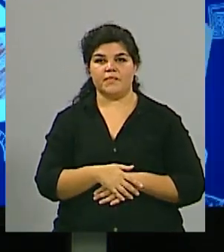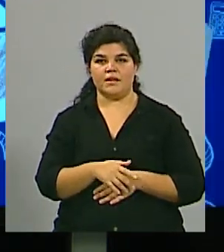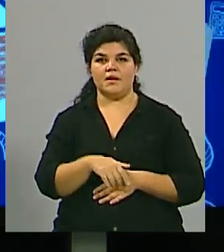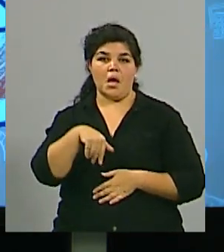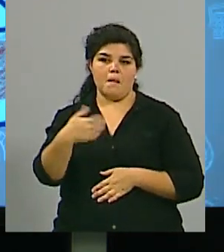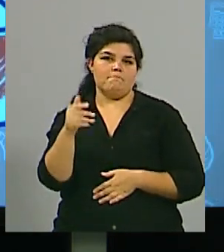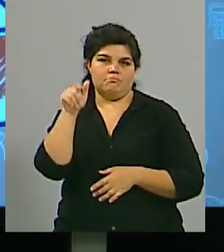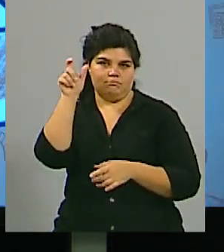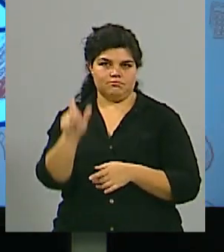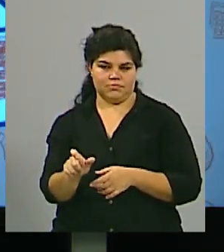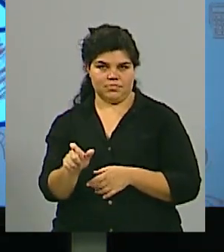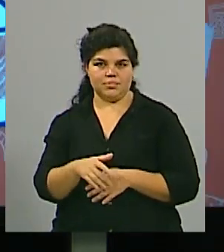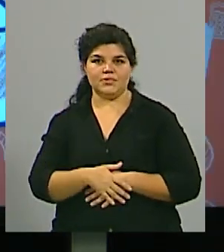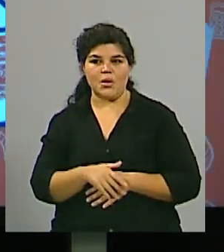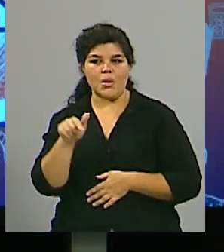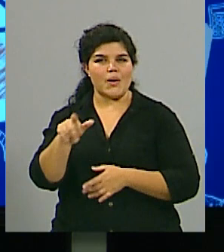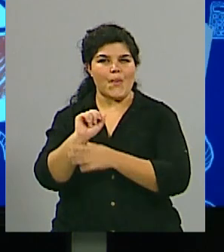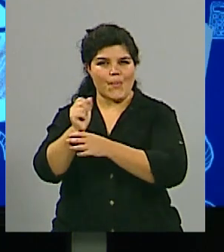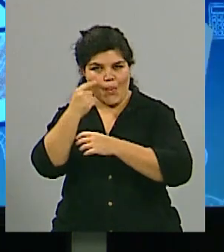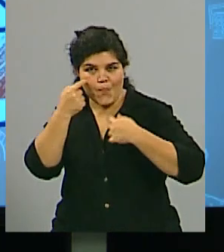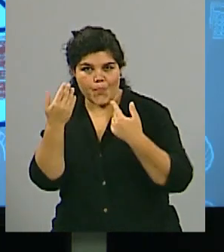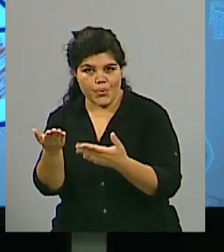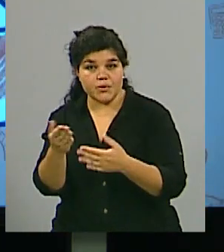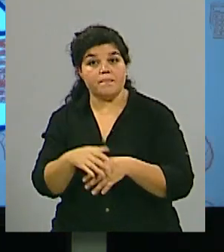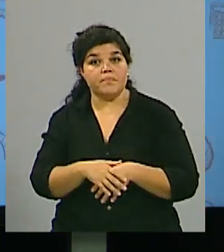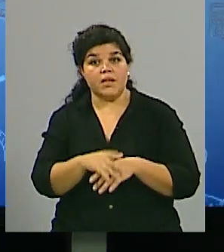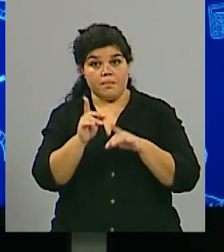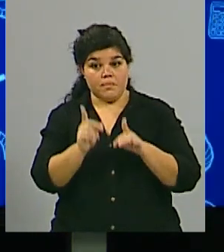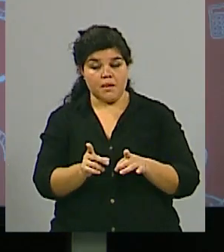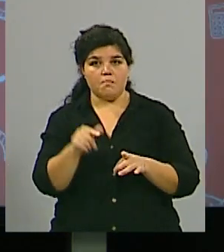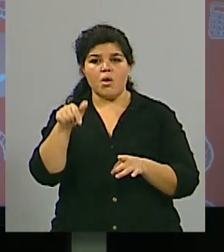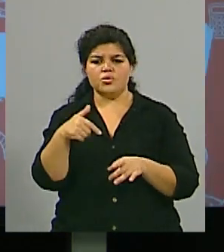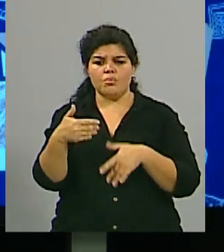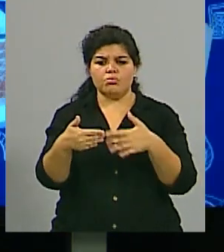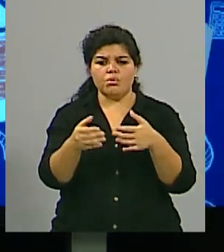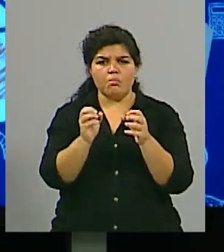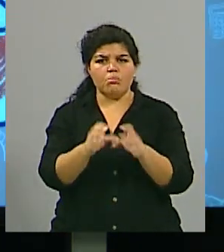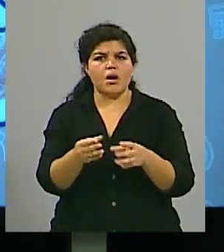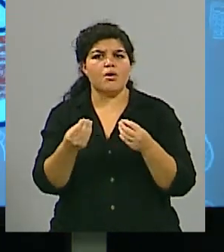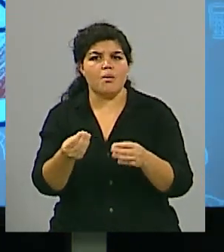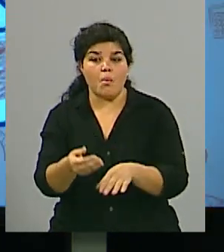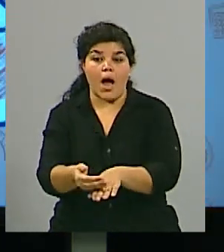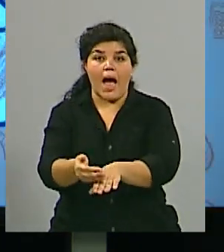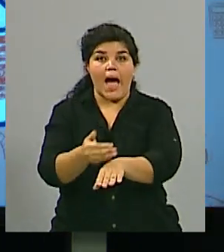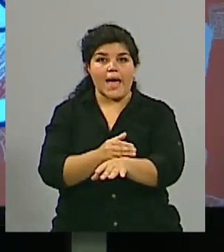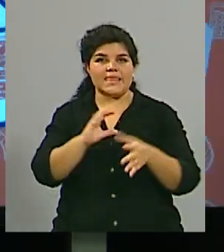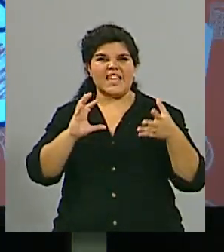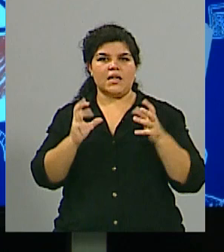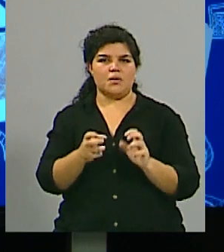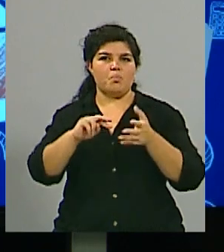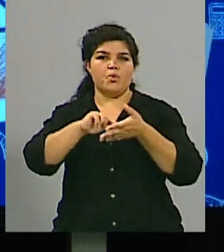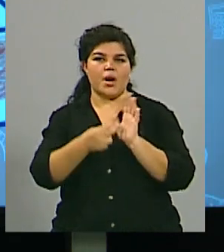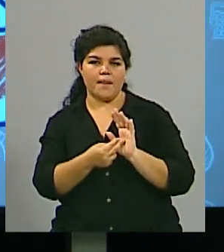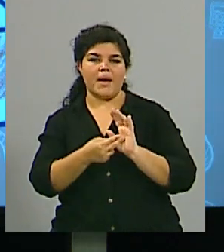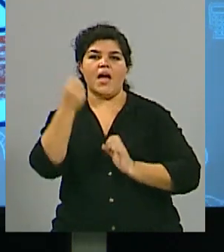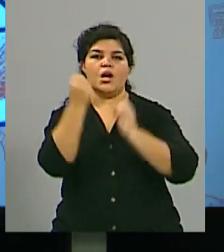pero lo cierto es que políticamente se constituyen a partir de la crisis un poco previo, pero a partir de la crisis